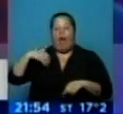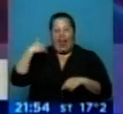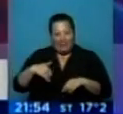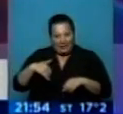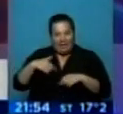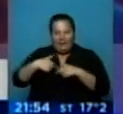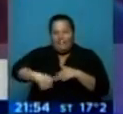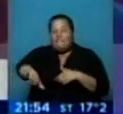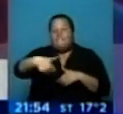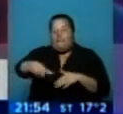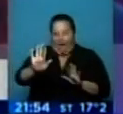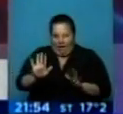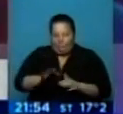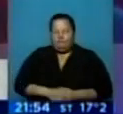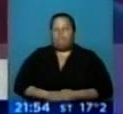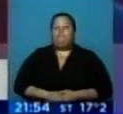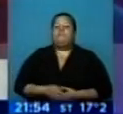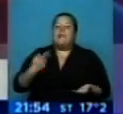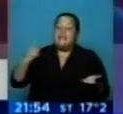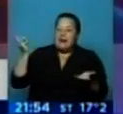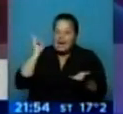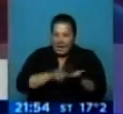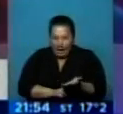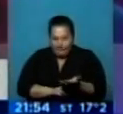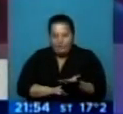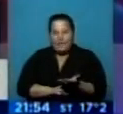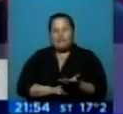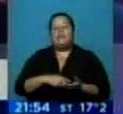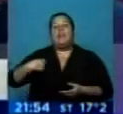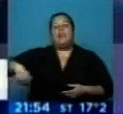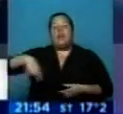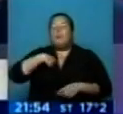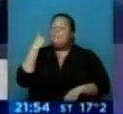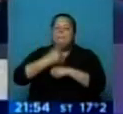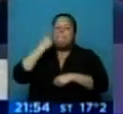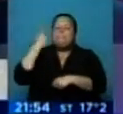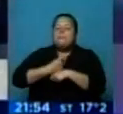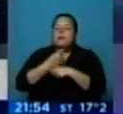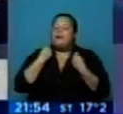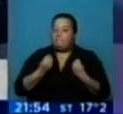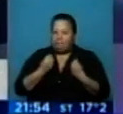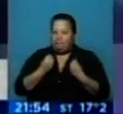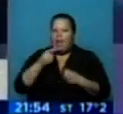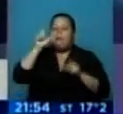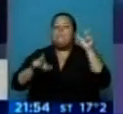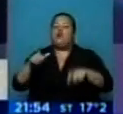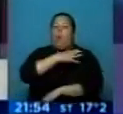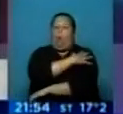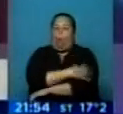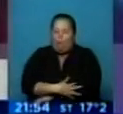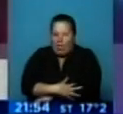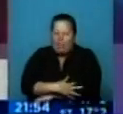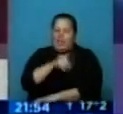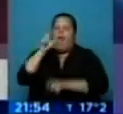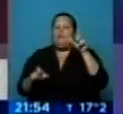Argentina que están en juego. Y ratificamos que nuestra prioridad son los humildes,